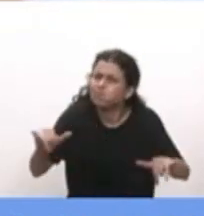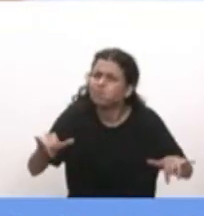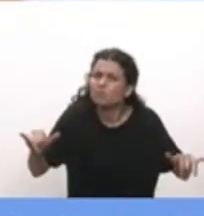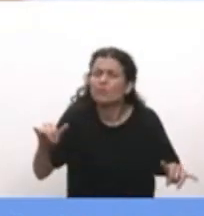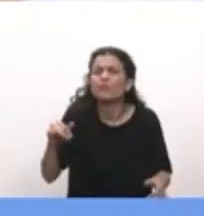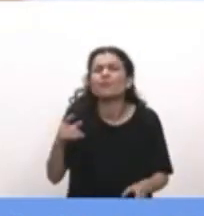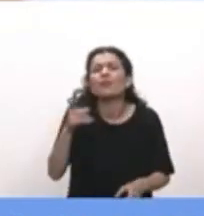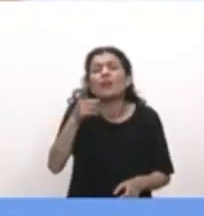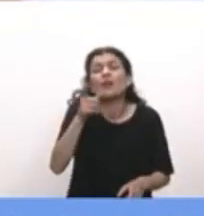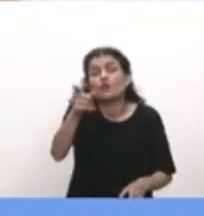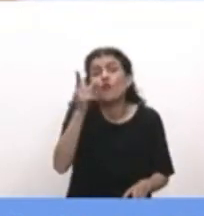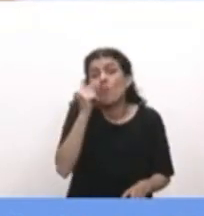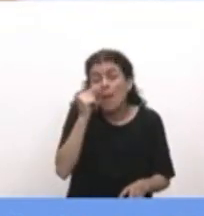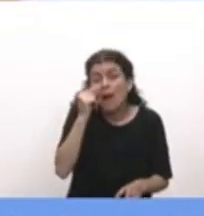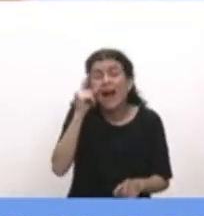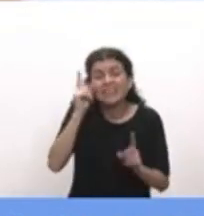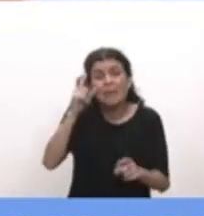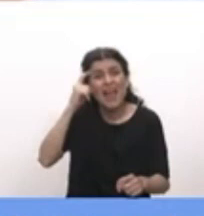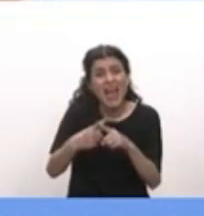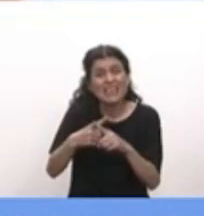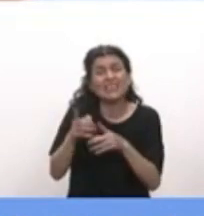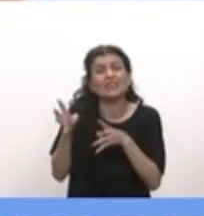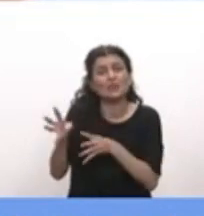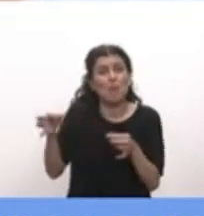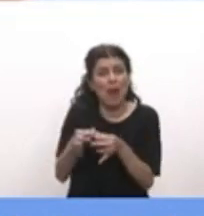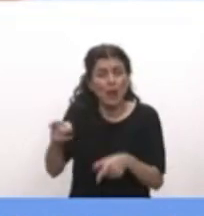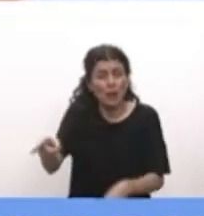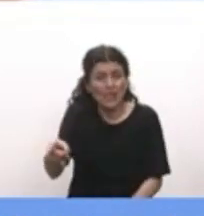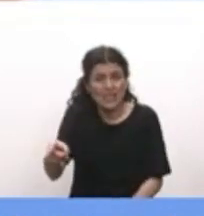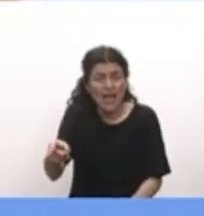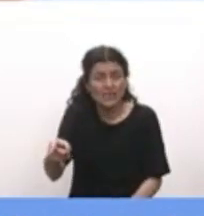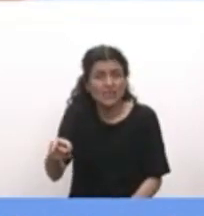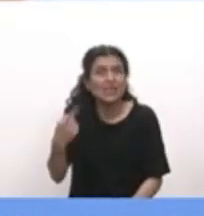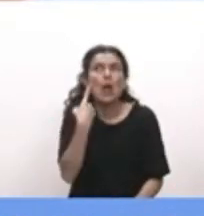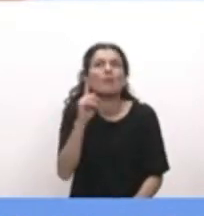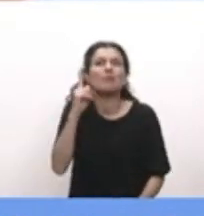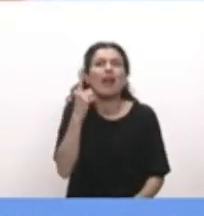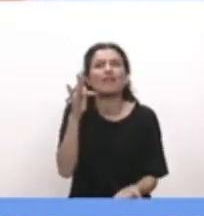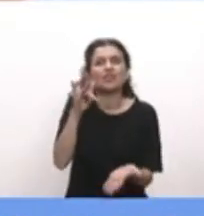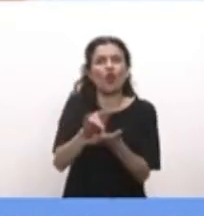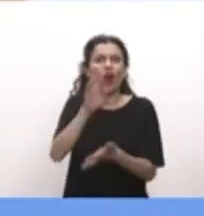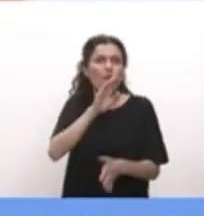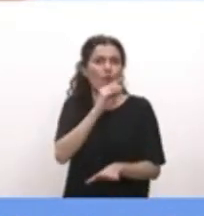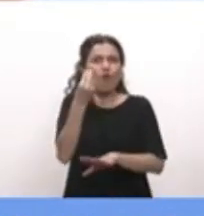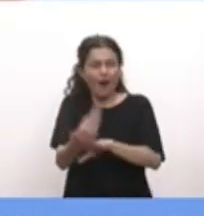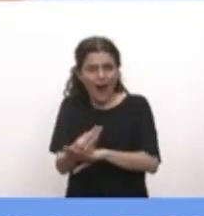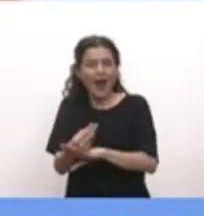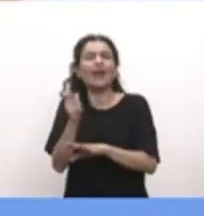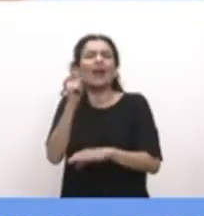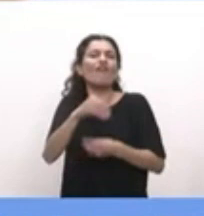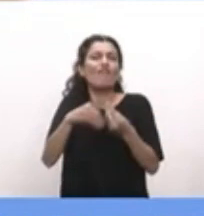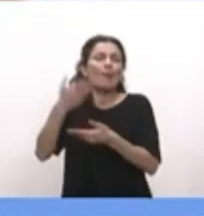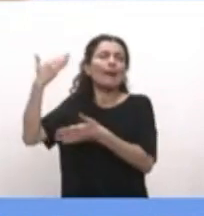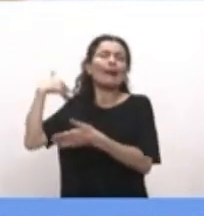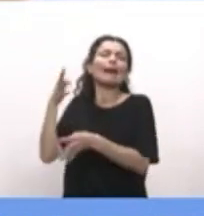de un veterano de Malvinas en asumir la presidencia de la Cámara y la vicepresidencia de la Nación. Mire, déjeme decirle,